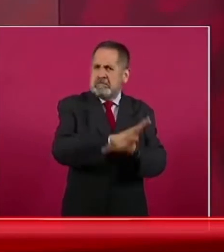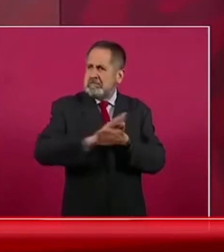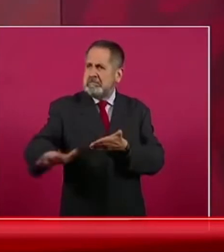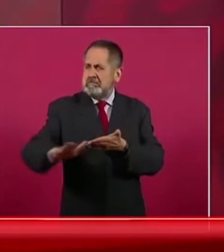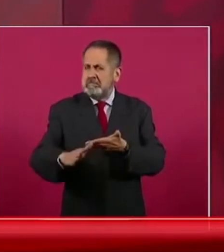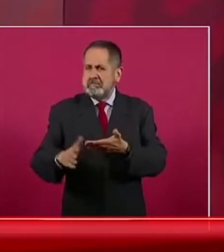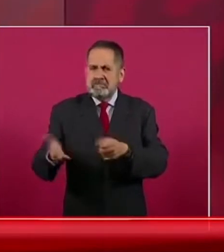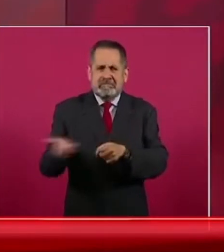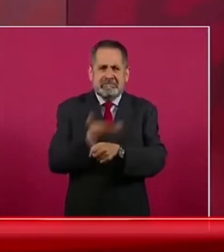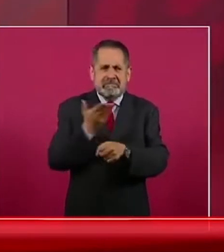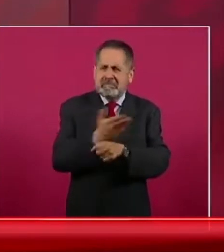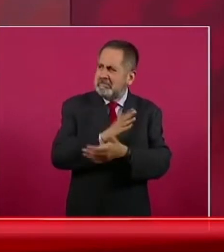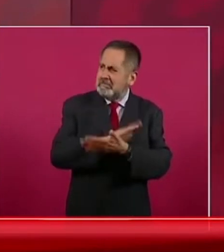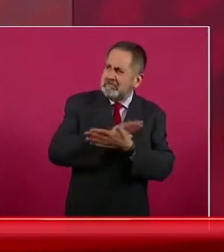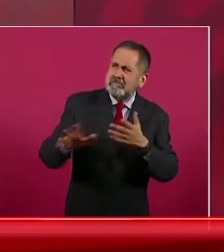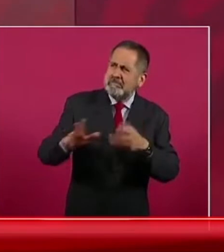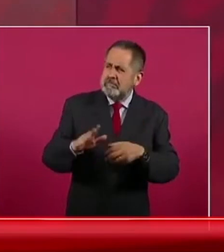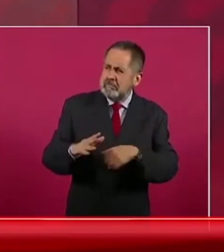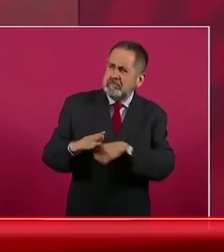con el Tren Maya.